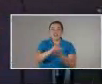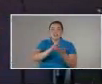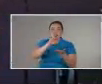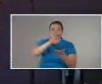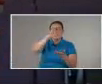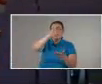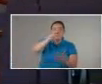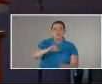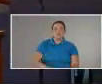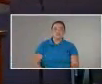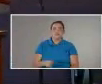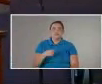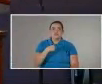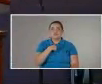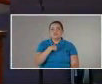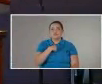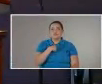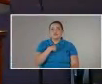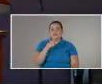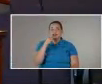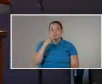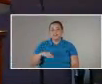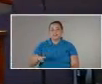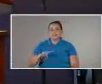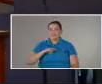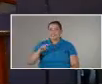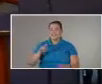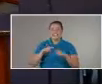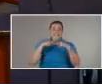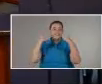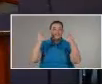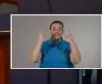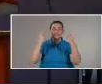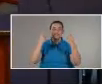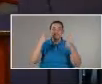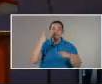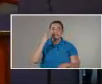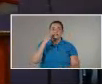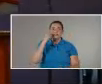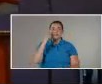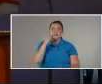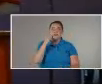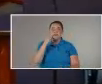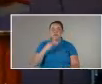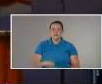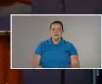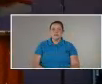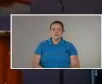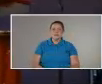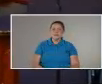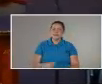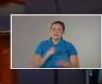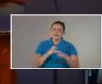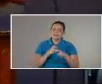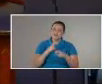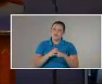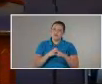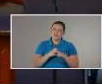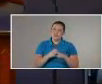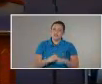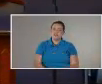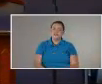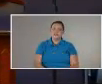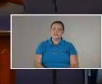así como, sí. Cuando hay que dejar a un hijo para una beca, es un tipo de duelo, enfrentamos eso.